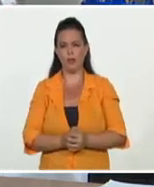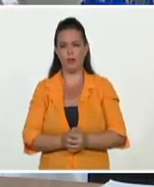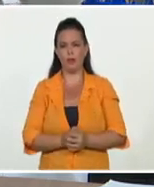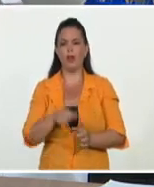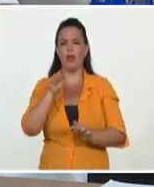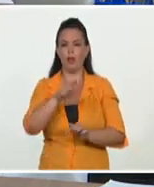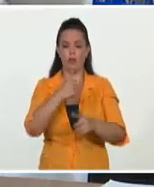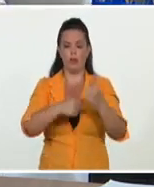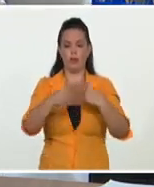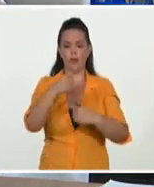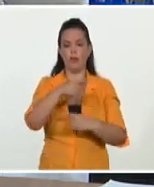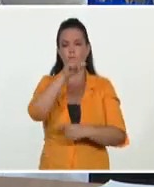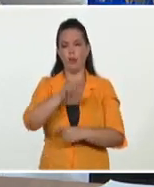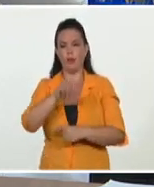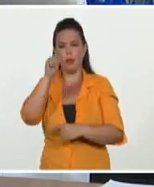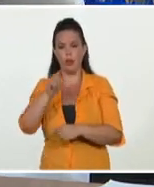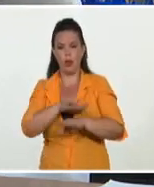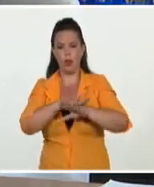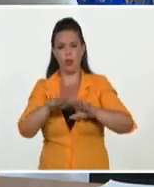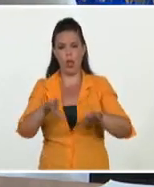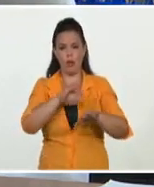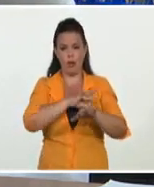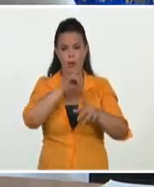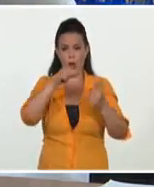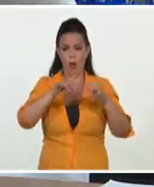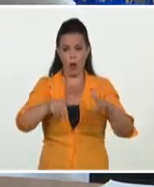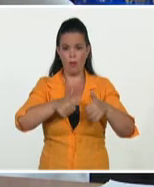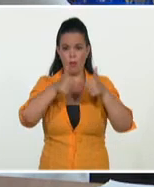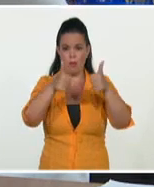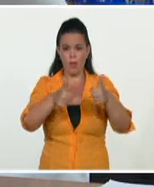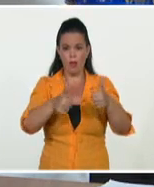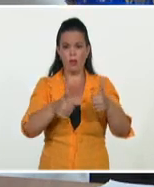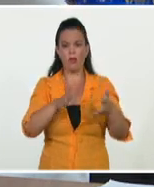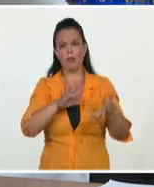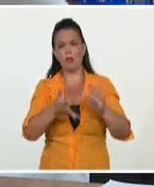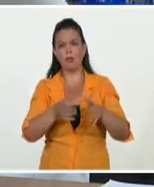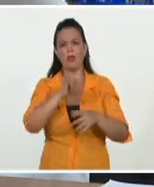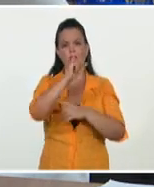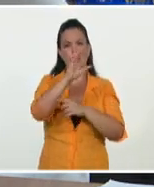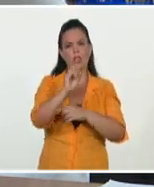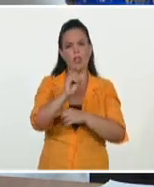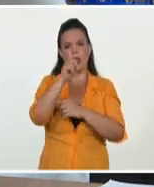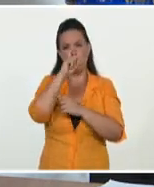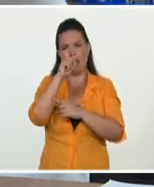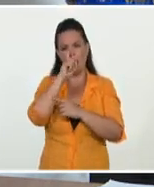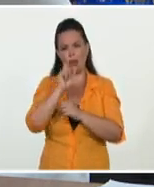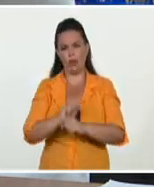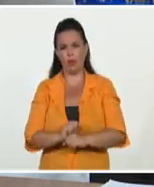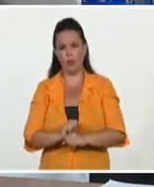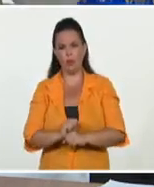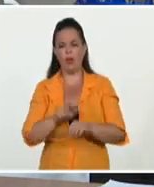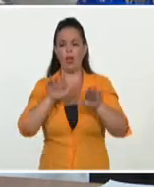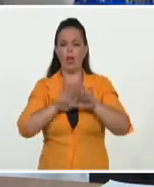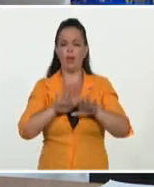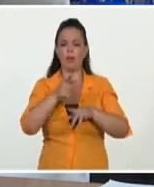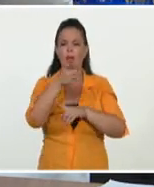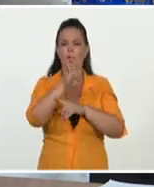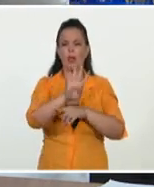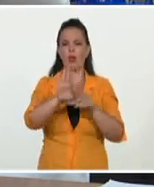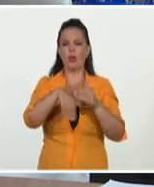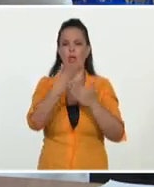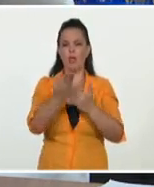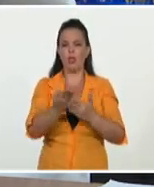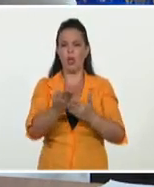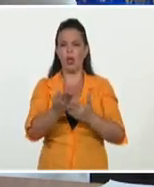y 80 años. Se hizo un corte a los 14 días de este estudio para demostrar que la vacuna era inmunogénica, así